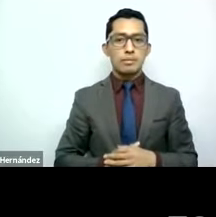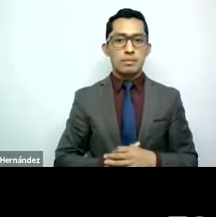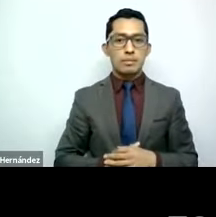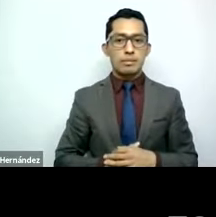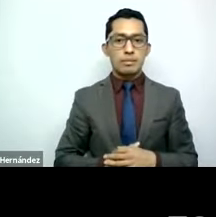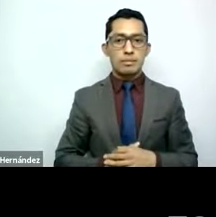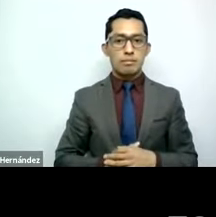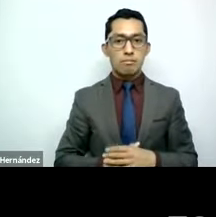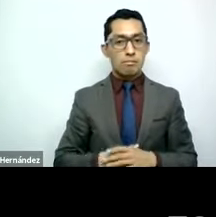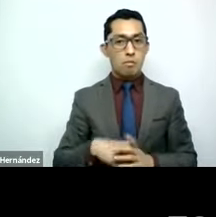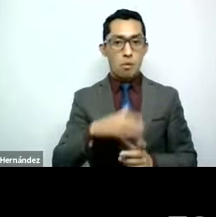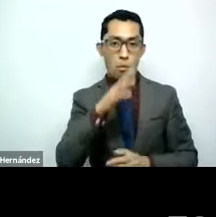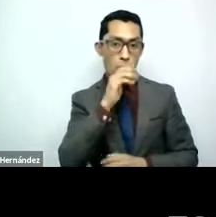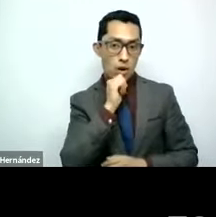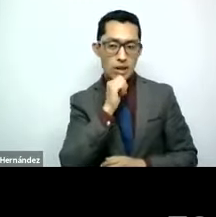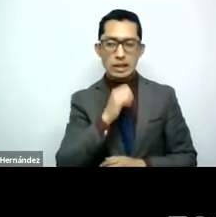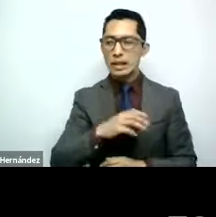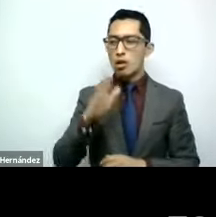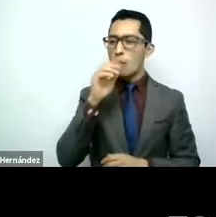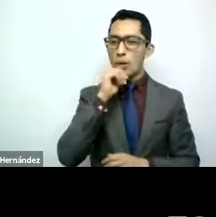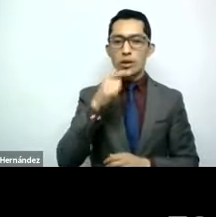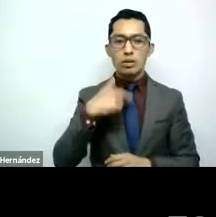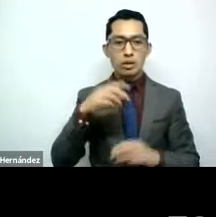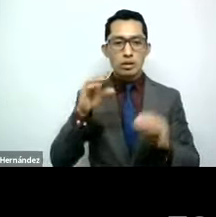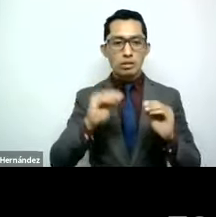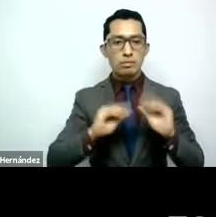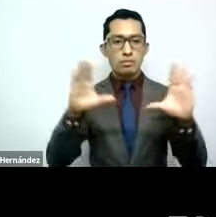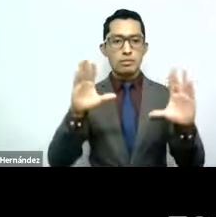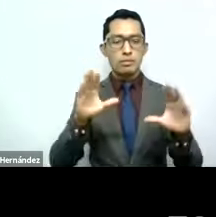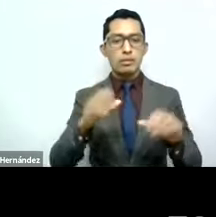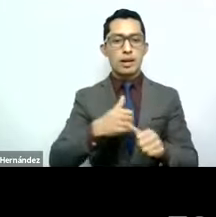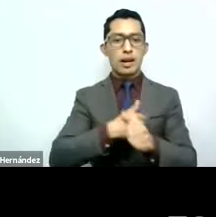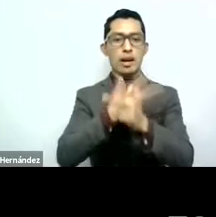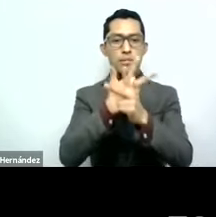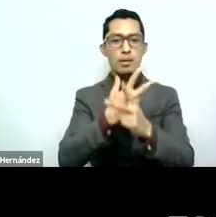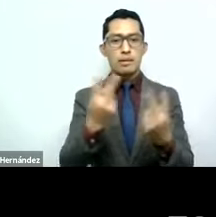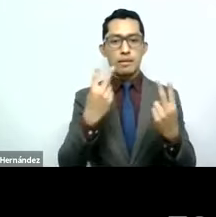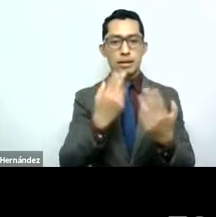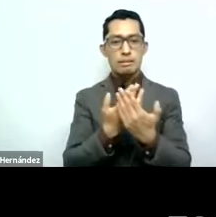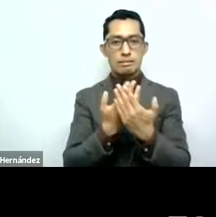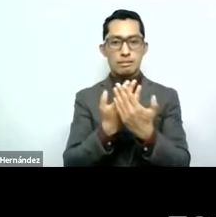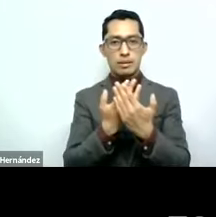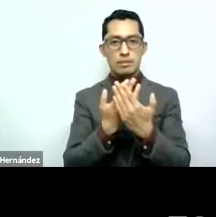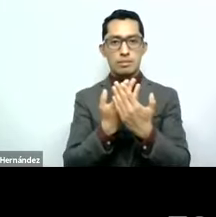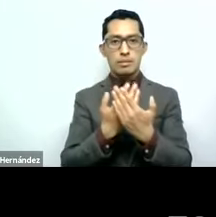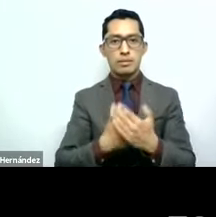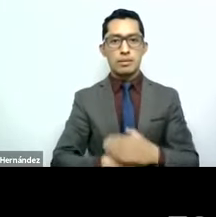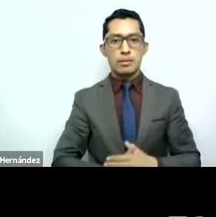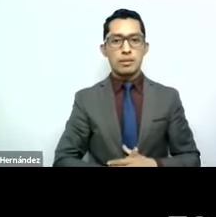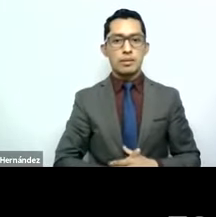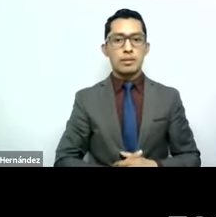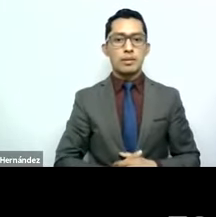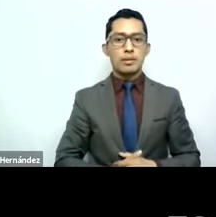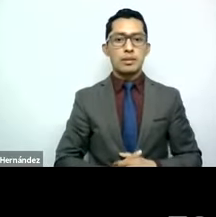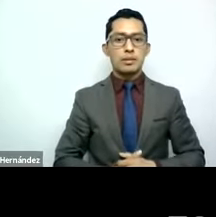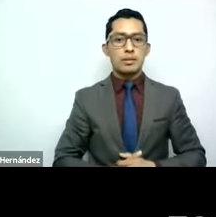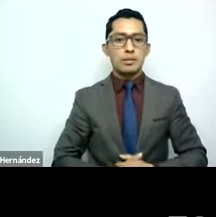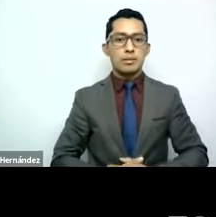no puedes. No. Ok, permíteme un segundo.